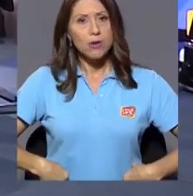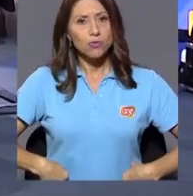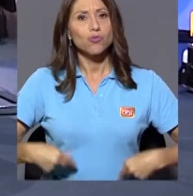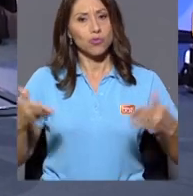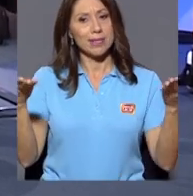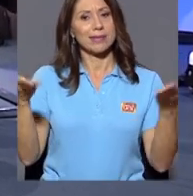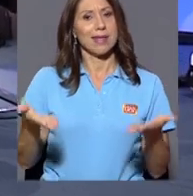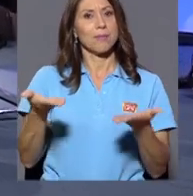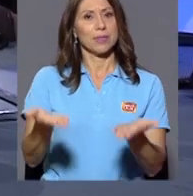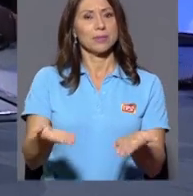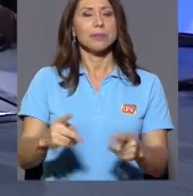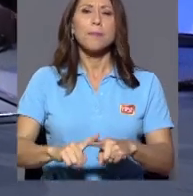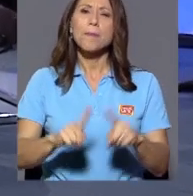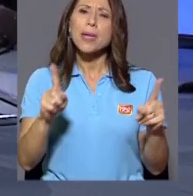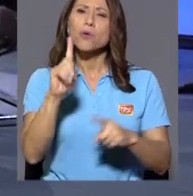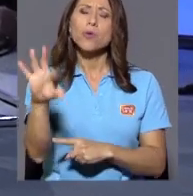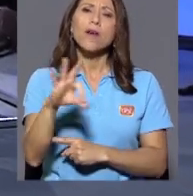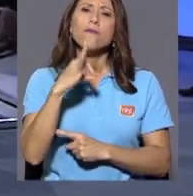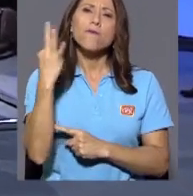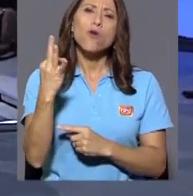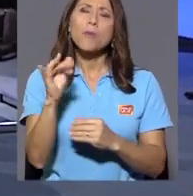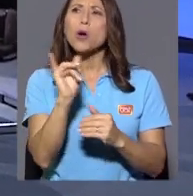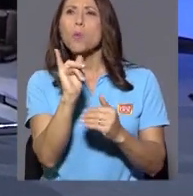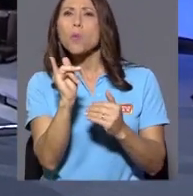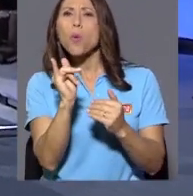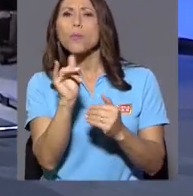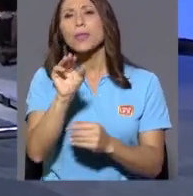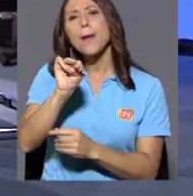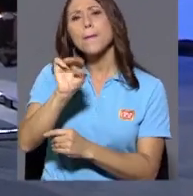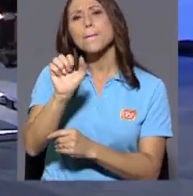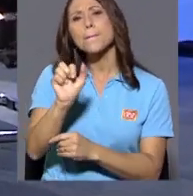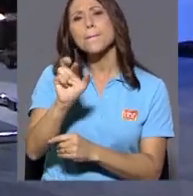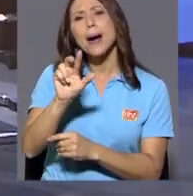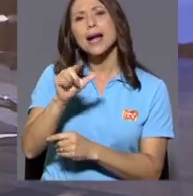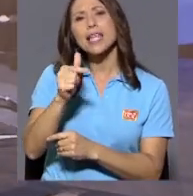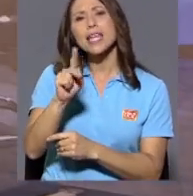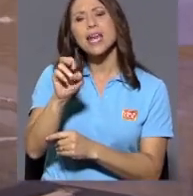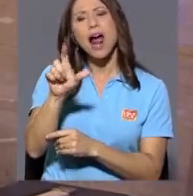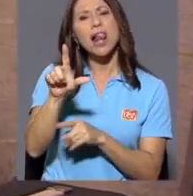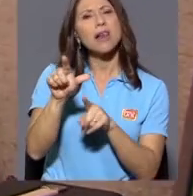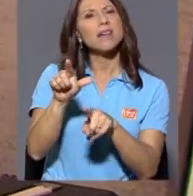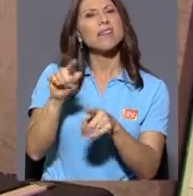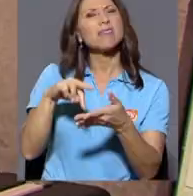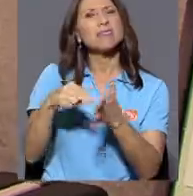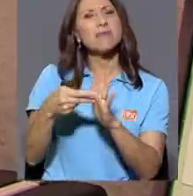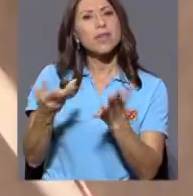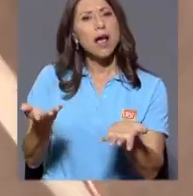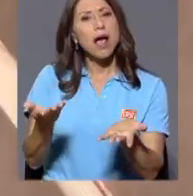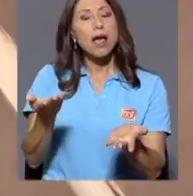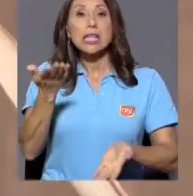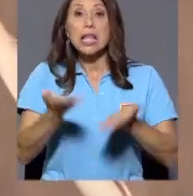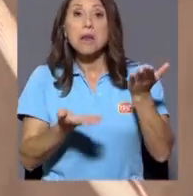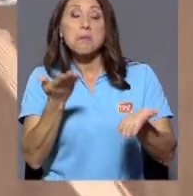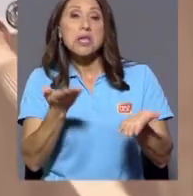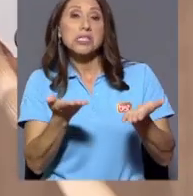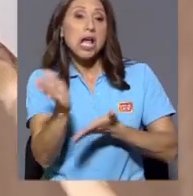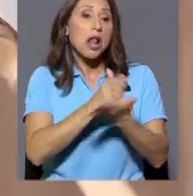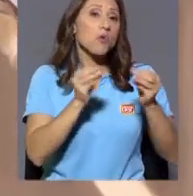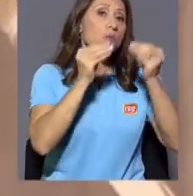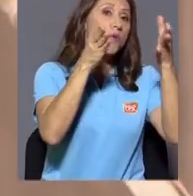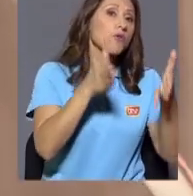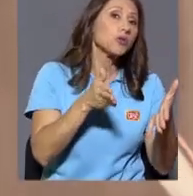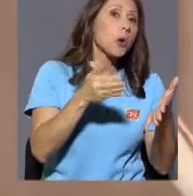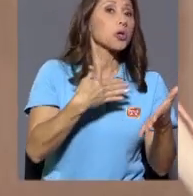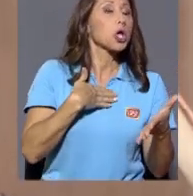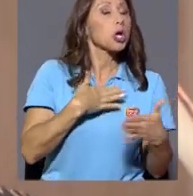estaban presentes pero de una manera un poco marginal que significa que de repente la buena voluntad o la mirada